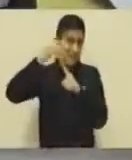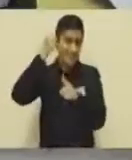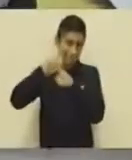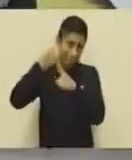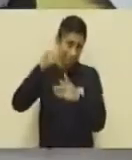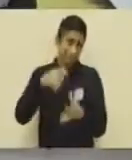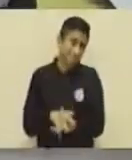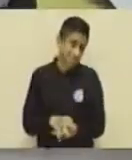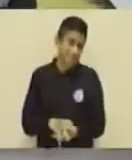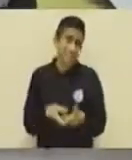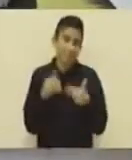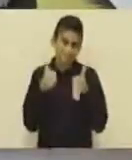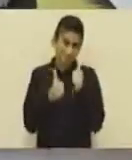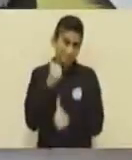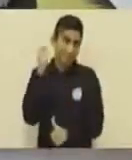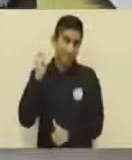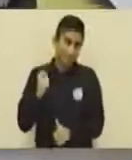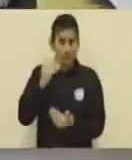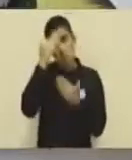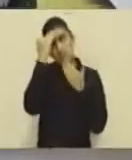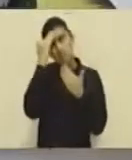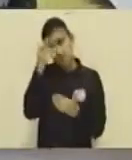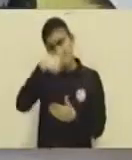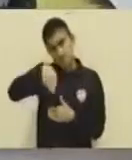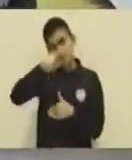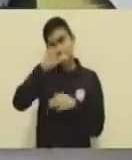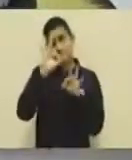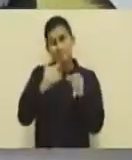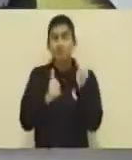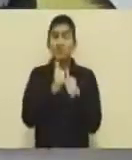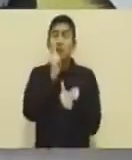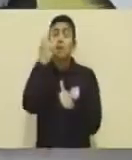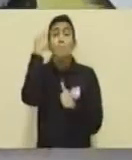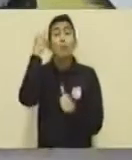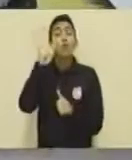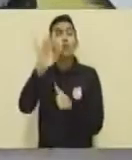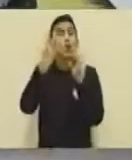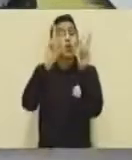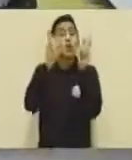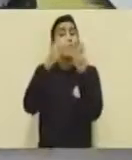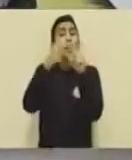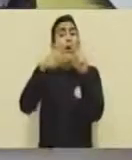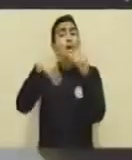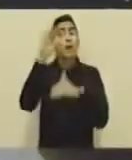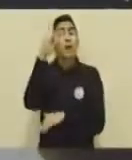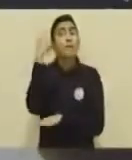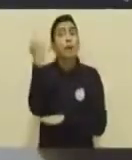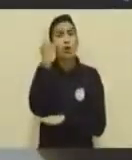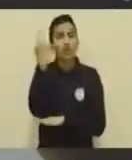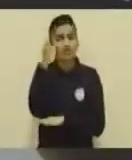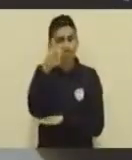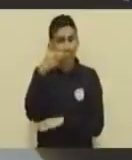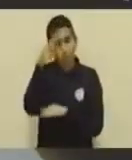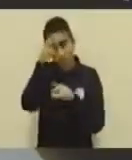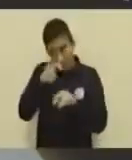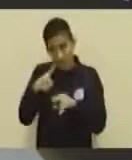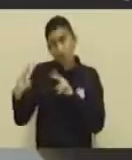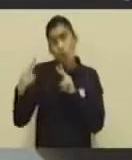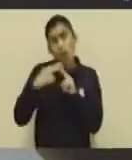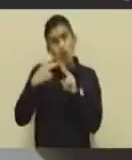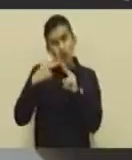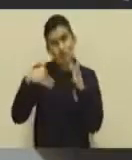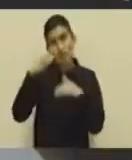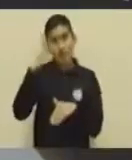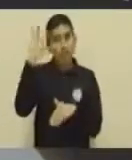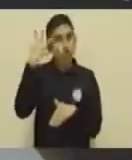día. Totalmente, licenciada, pues muchísimas gracias por ese tema tan importante, el cual pues debemos de tratar todos